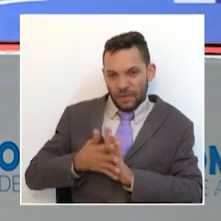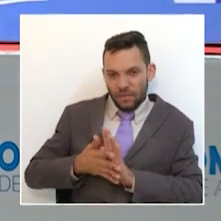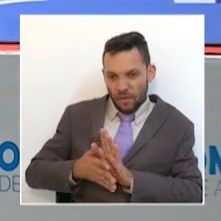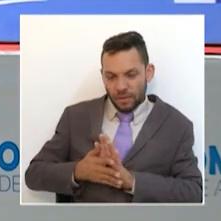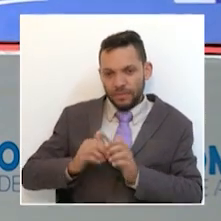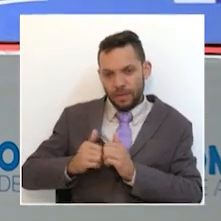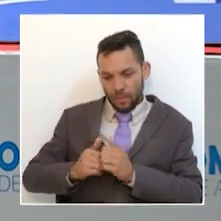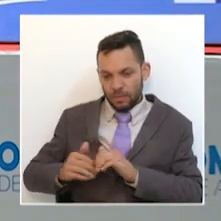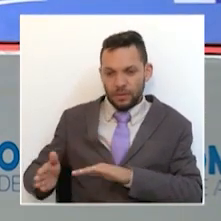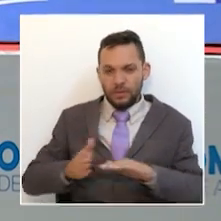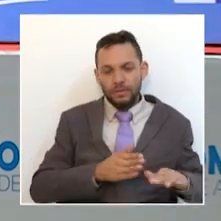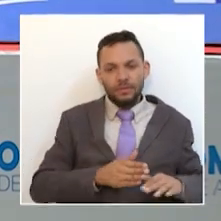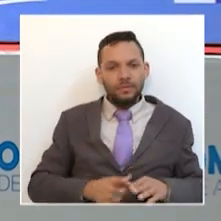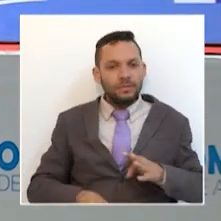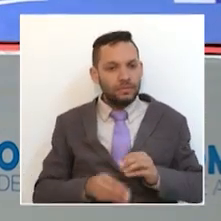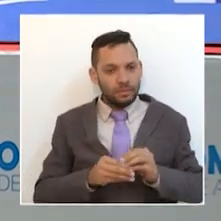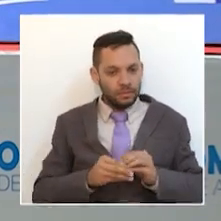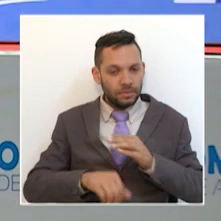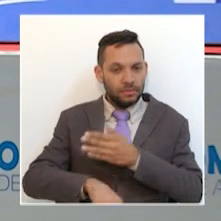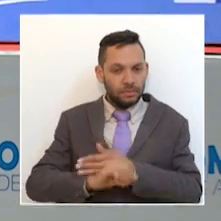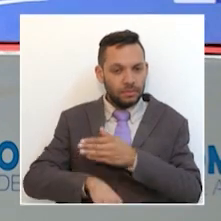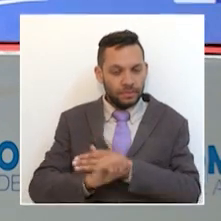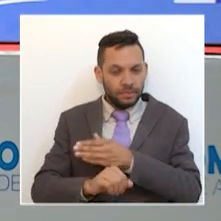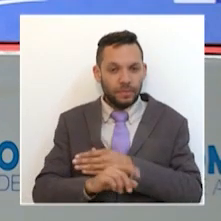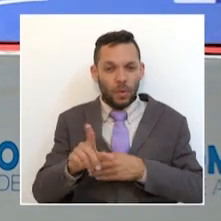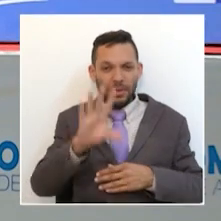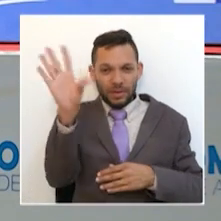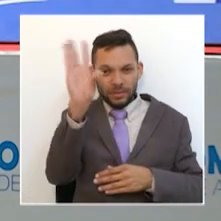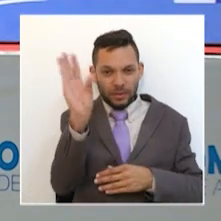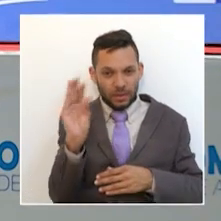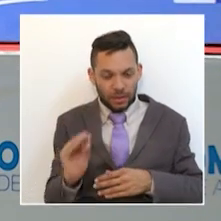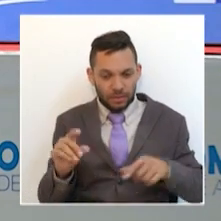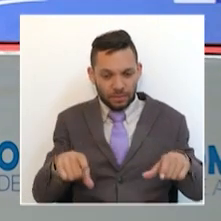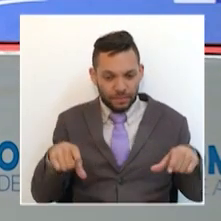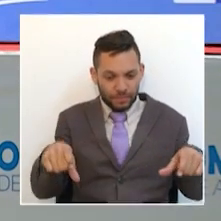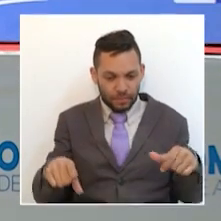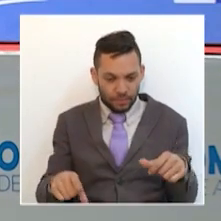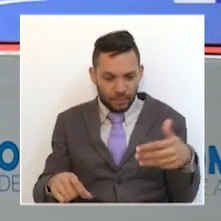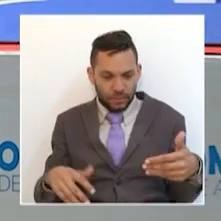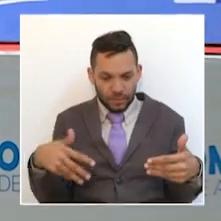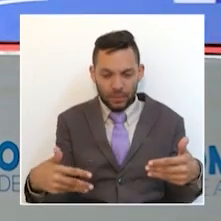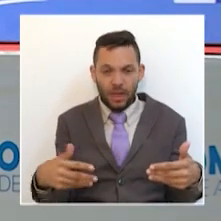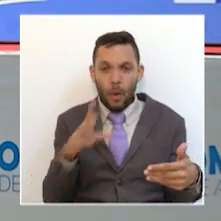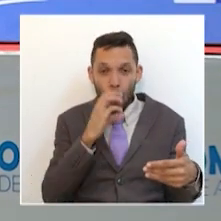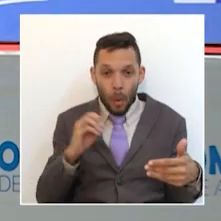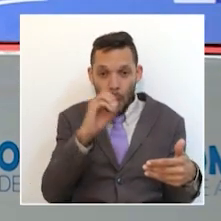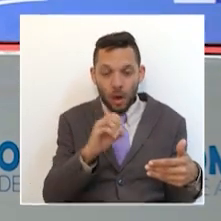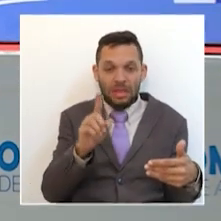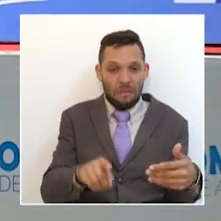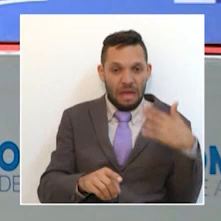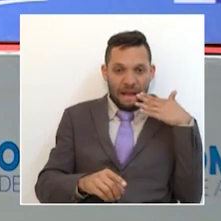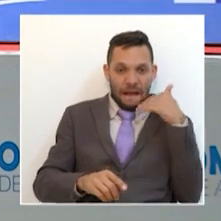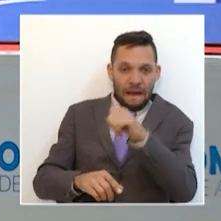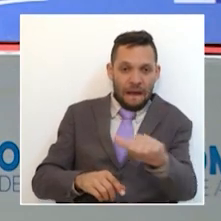Ahora les hablamos del microfútbol en el Quindío. No solo los señores lo practican, las damas también se le midieron, lo hacen bastante bien.